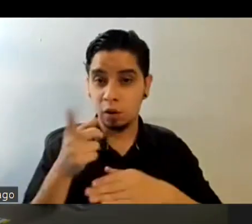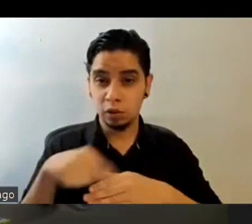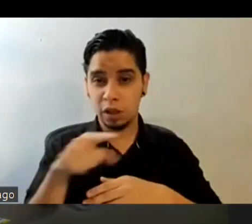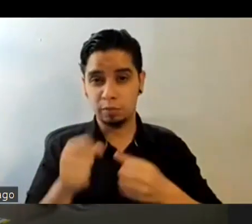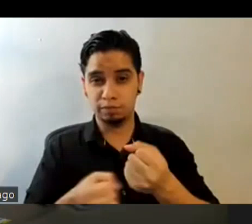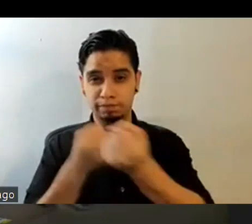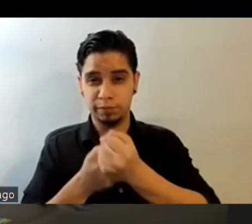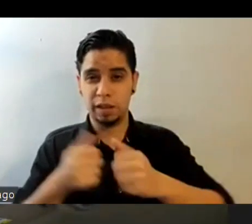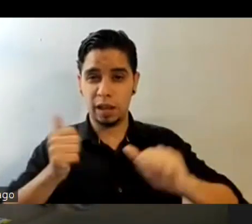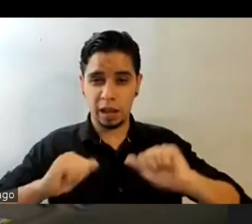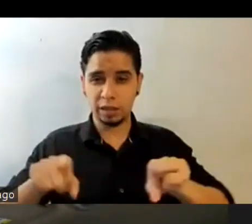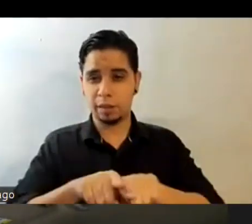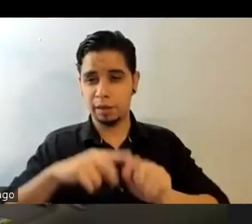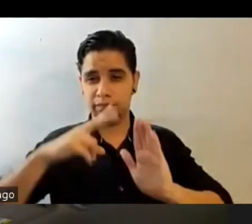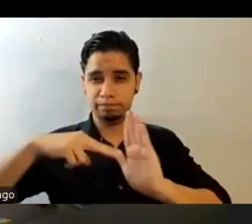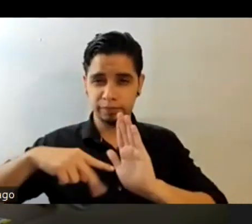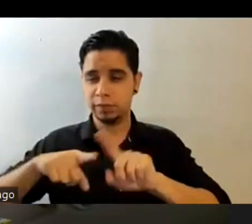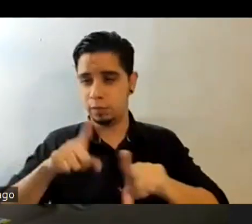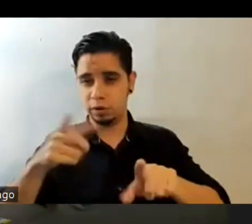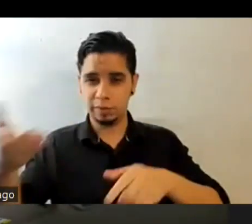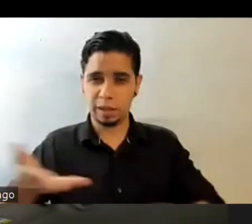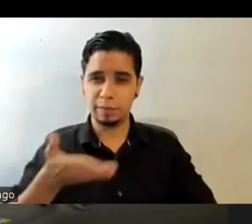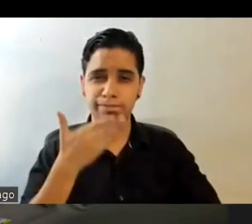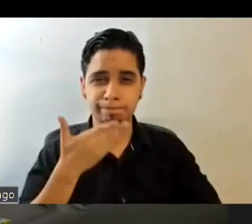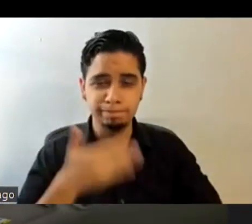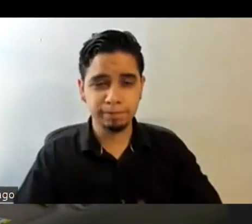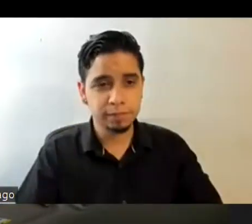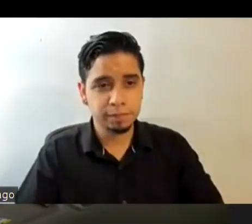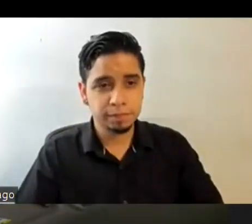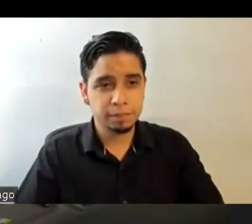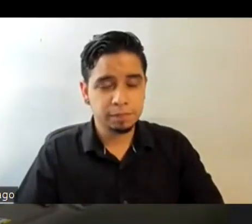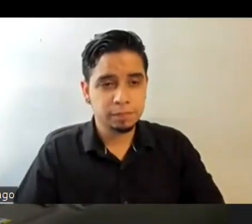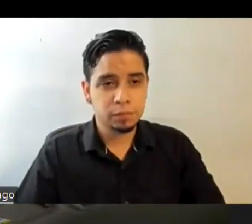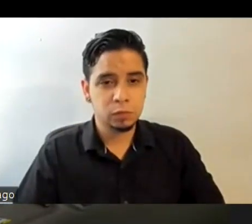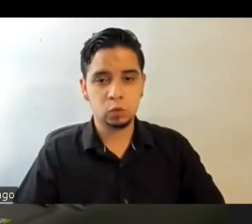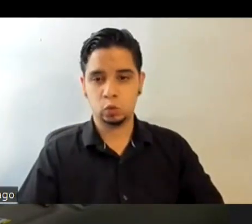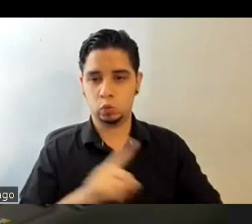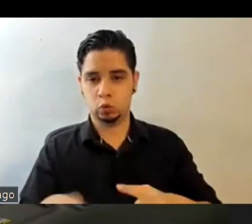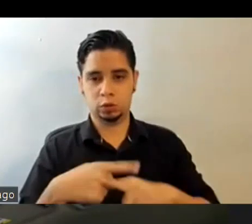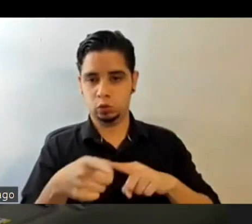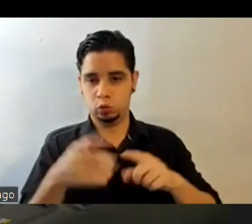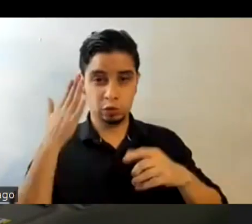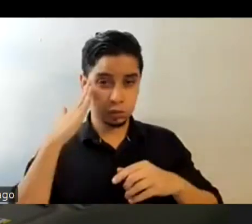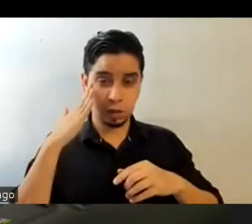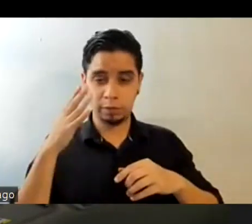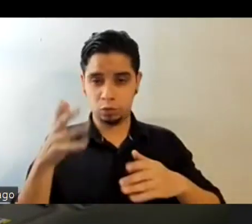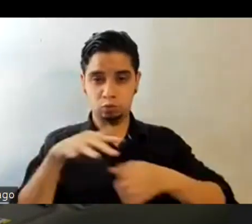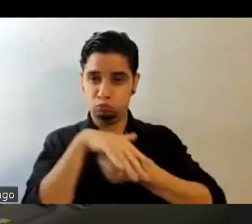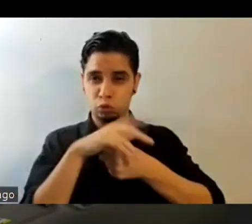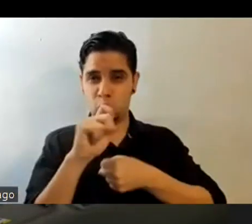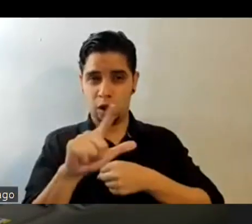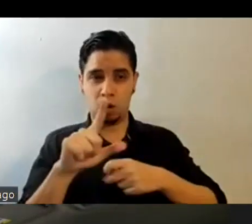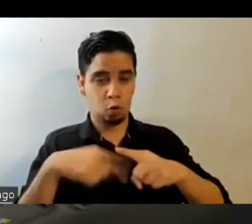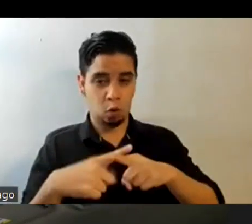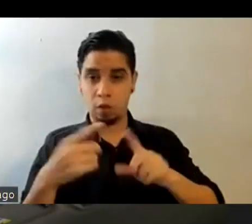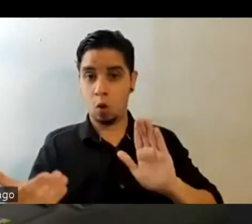y la literatura y por invitarme. Sí, no, y vamos, cuando ya tú sabes cómo es la historia, si tú eres un local aquí, cuando